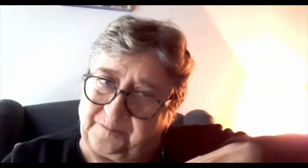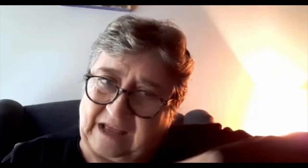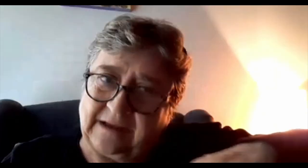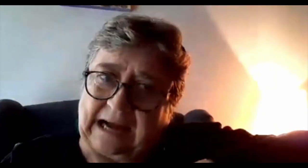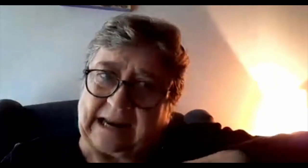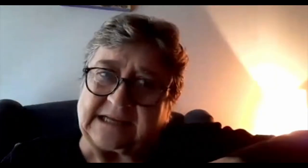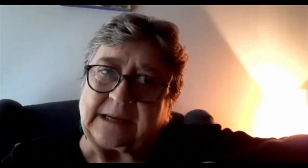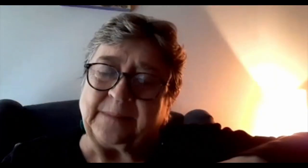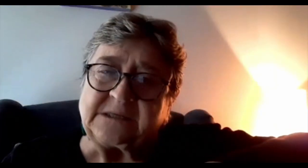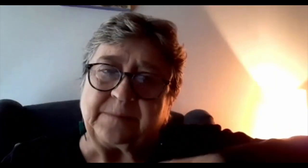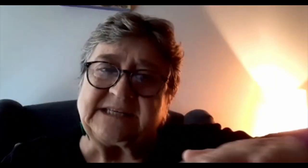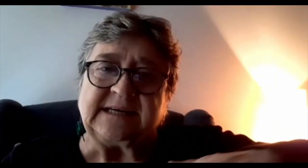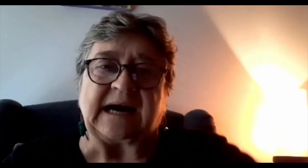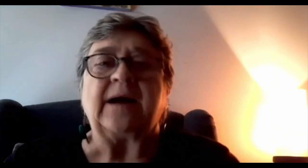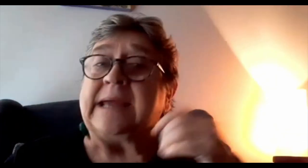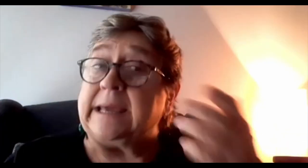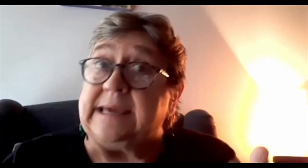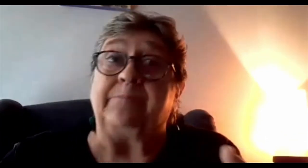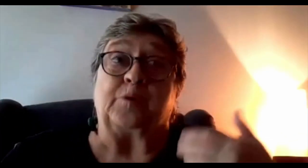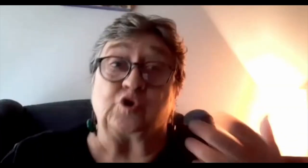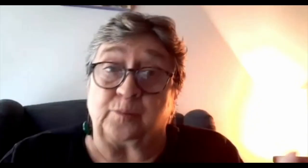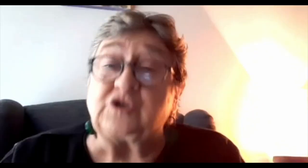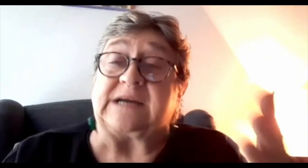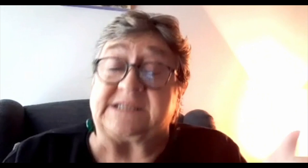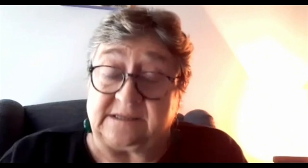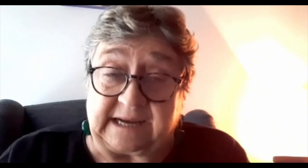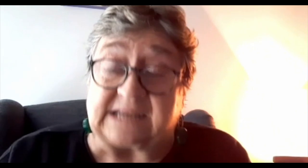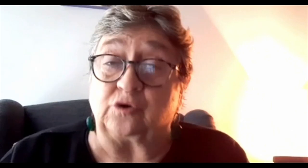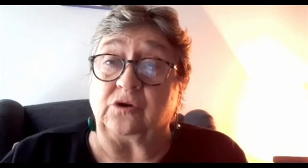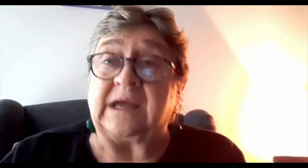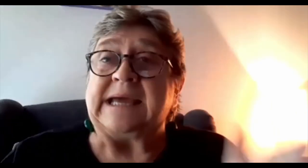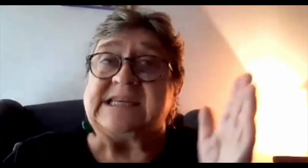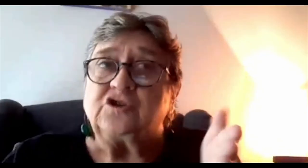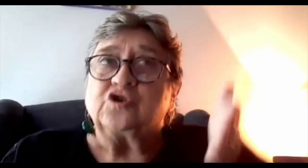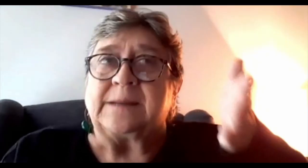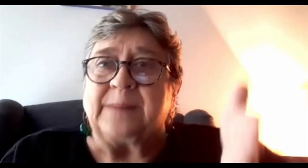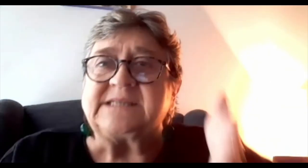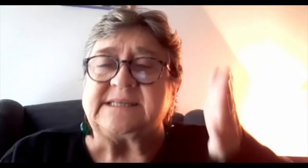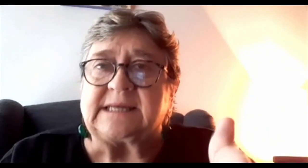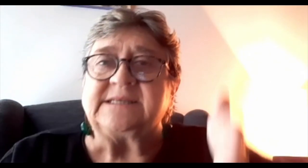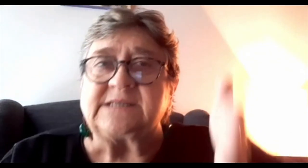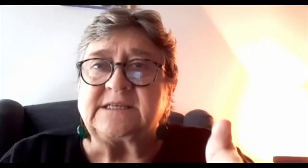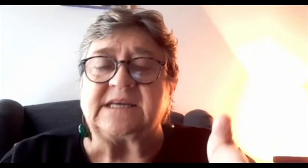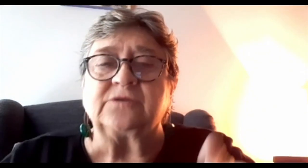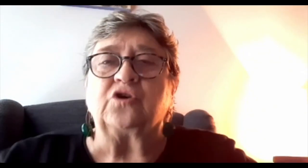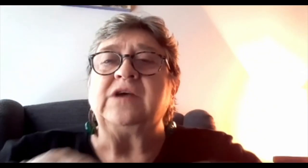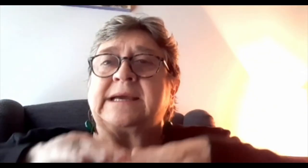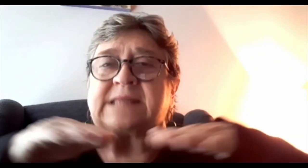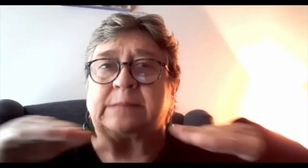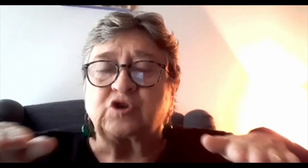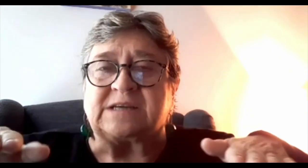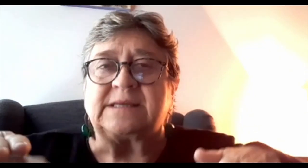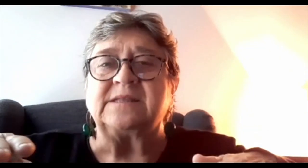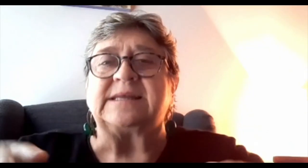sino a la gente más básica y, por supuesto, que al sindicato, es donde más se están insistiendo